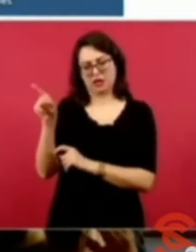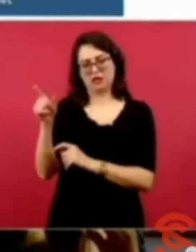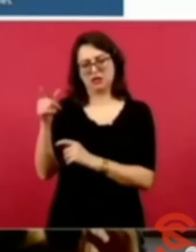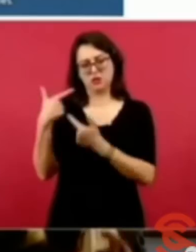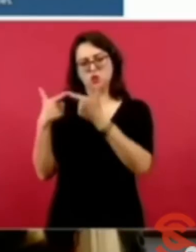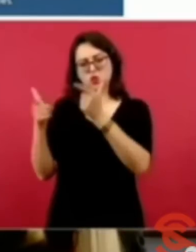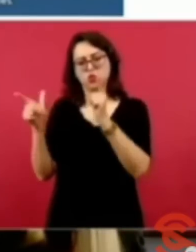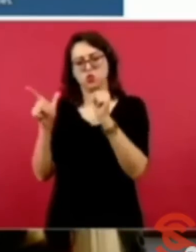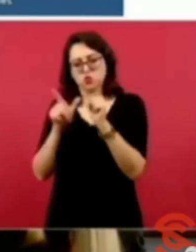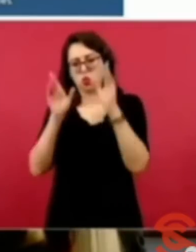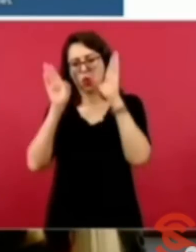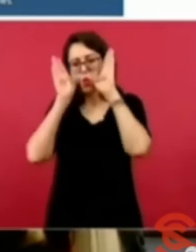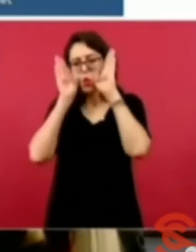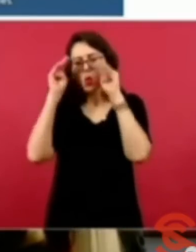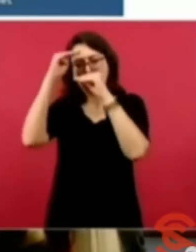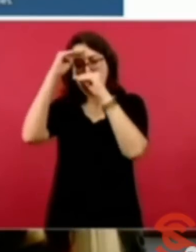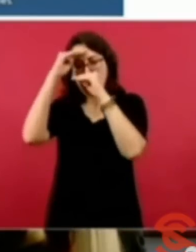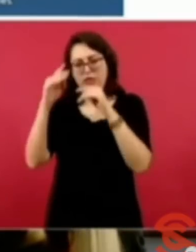conservador.